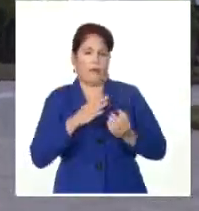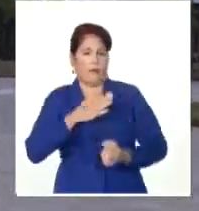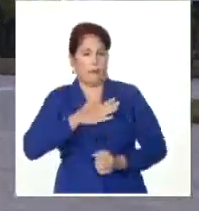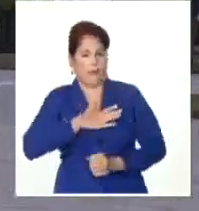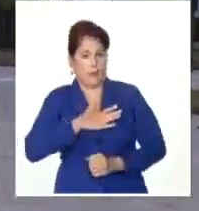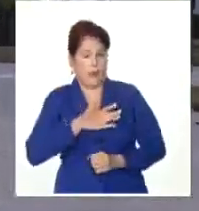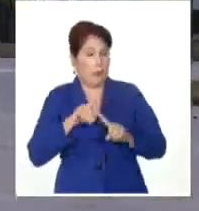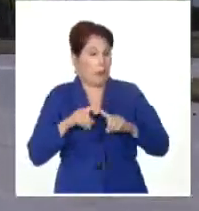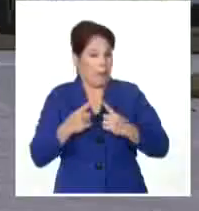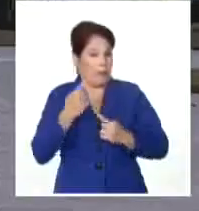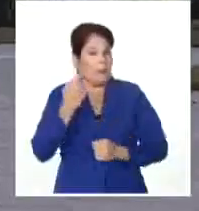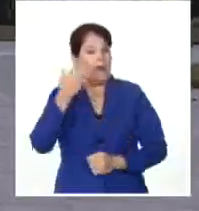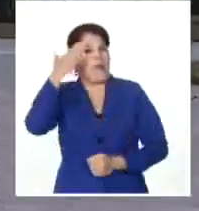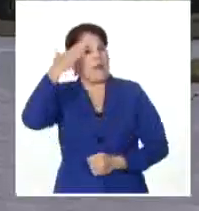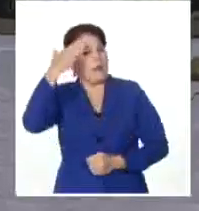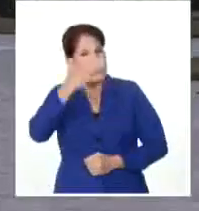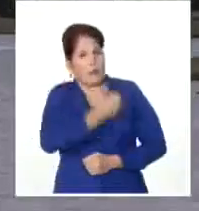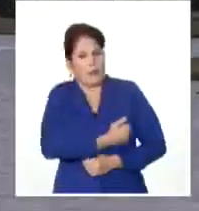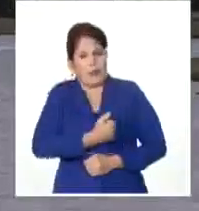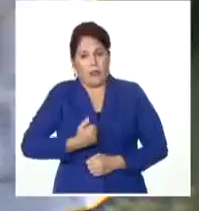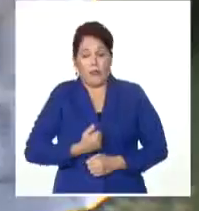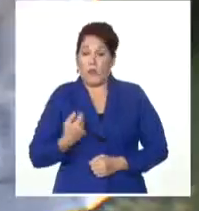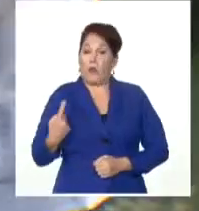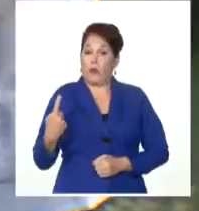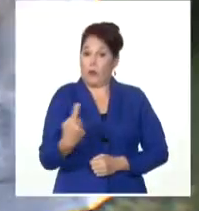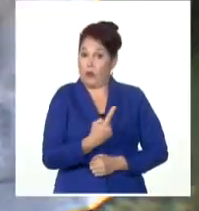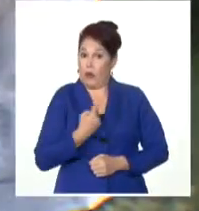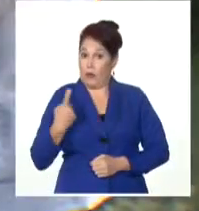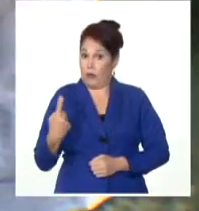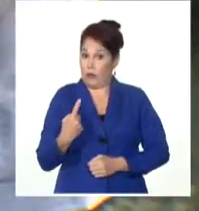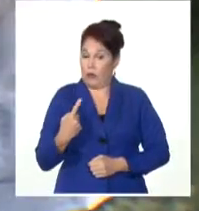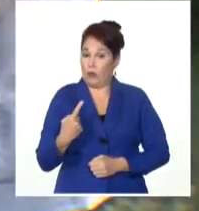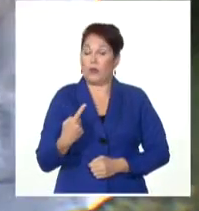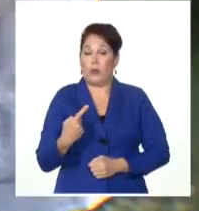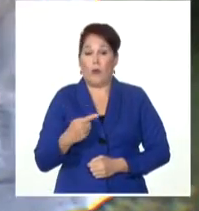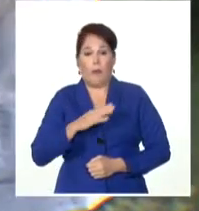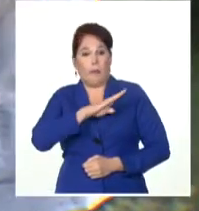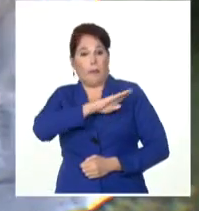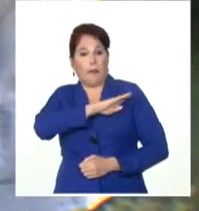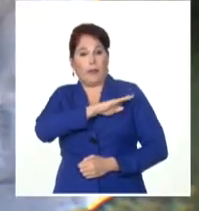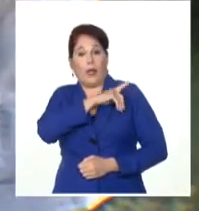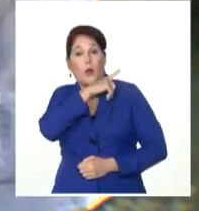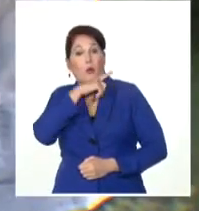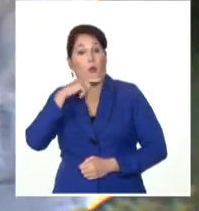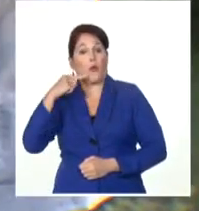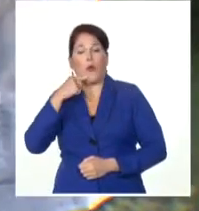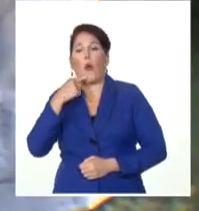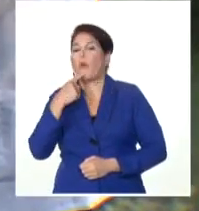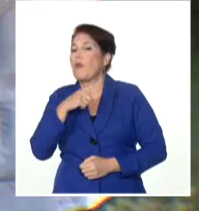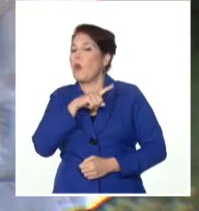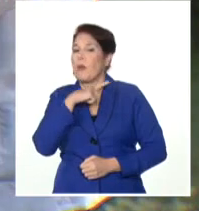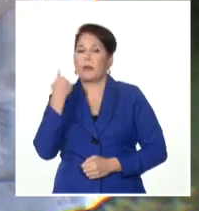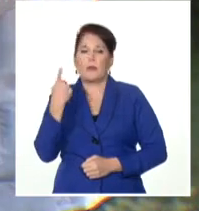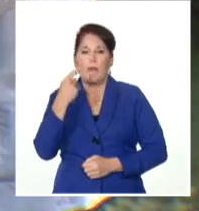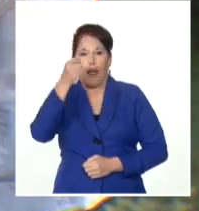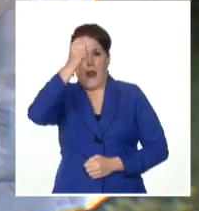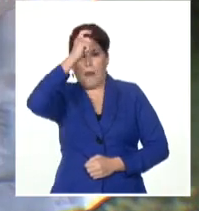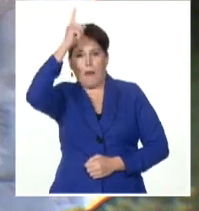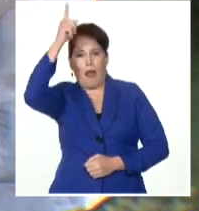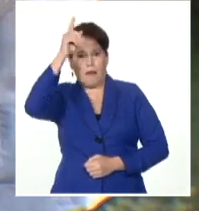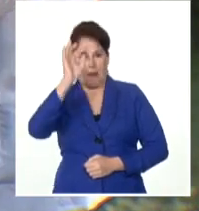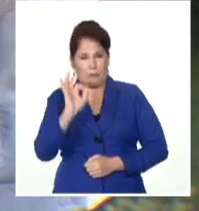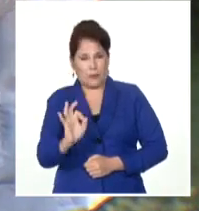pero gracias a este sacrificio, el Ejército Rojo pudo derrotar la máquina militar alemana, no